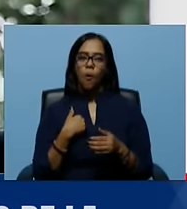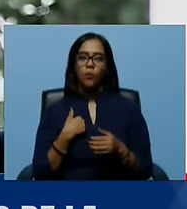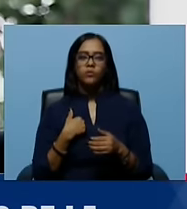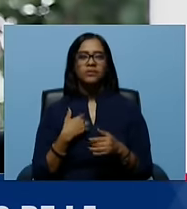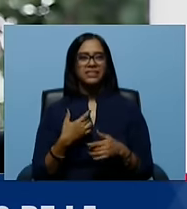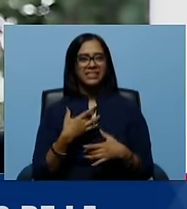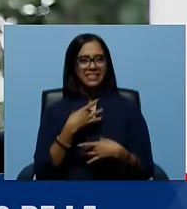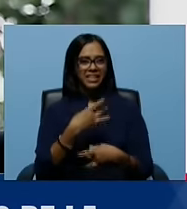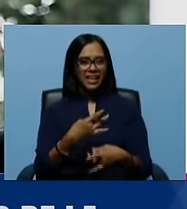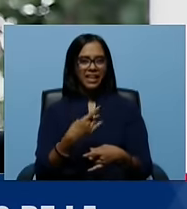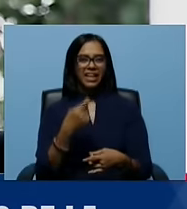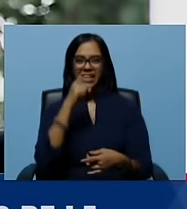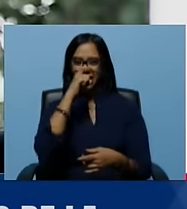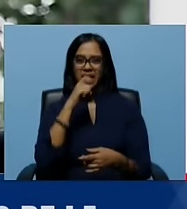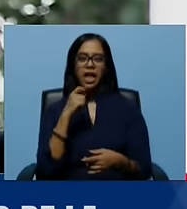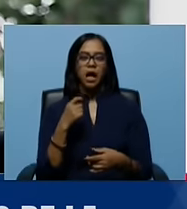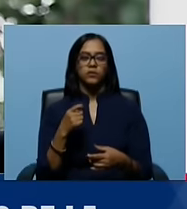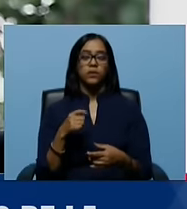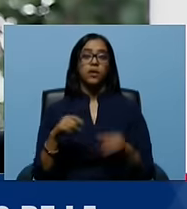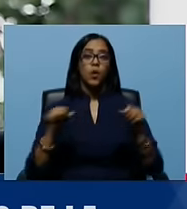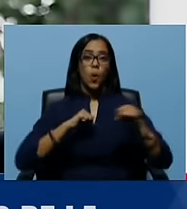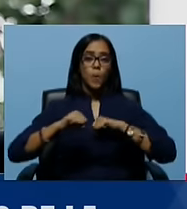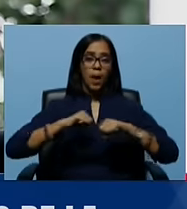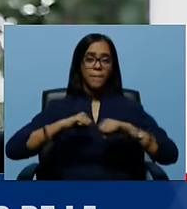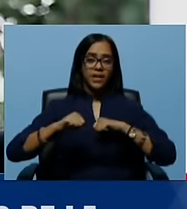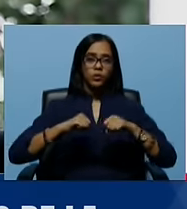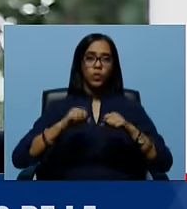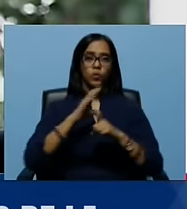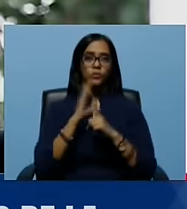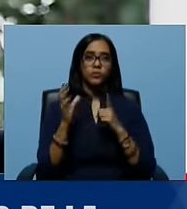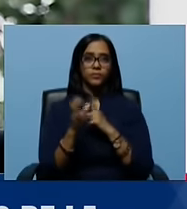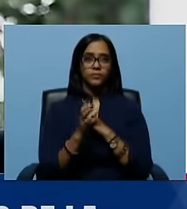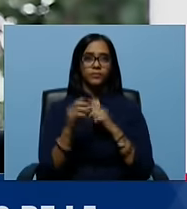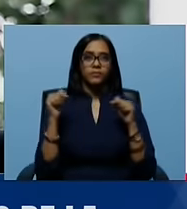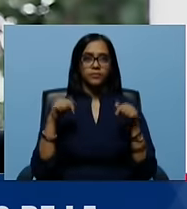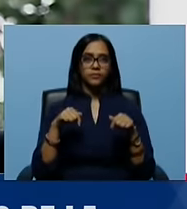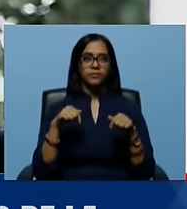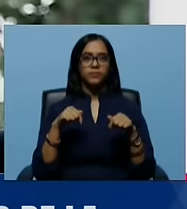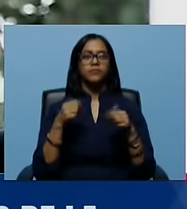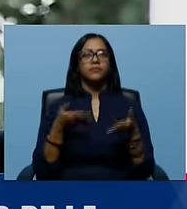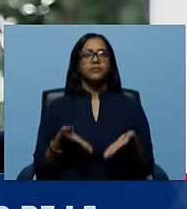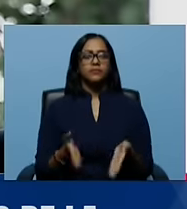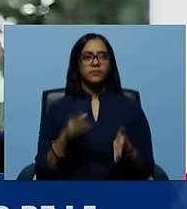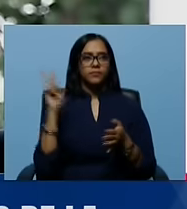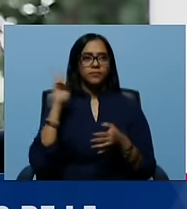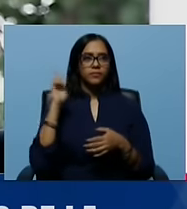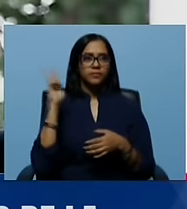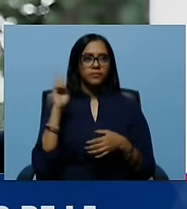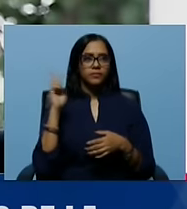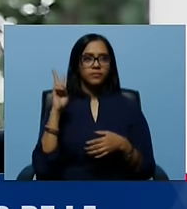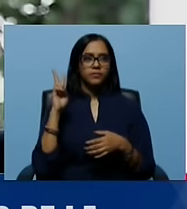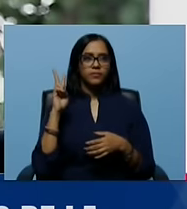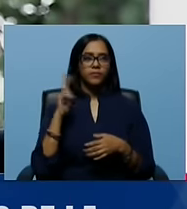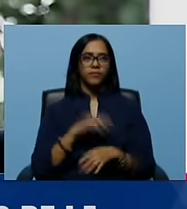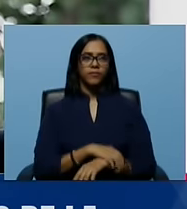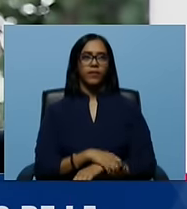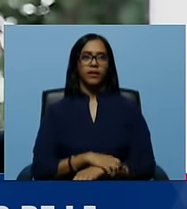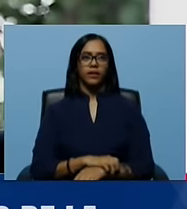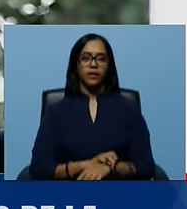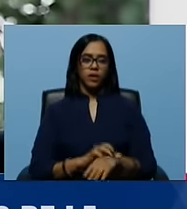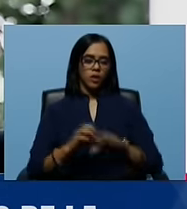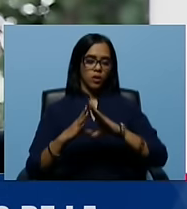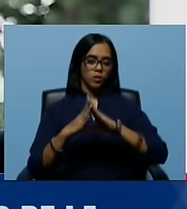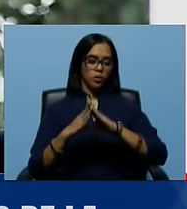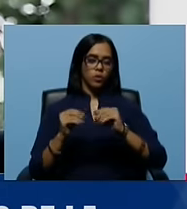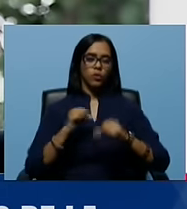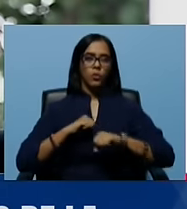años de que los movimientos culturales que hoy por hoy han nacido en Venezuela, todos los movimientos